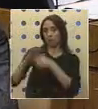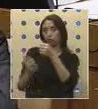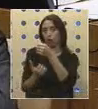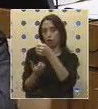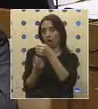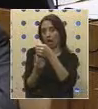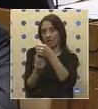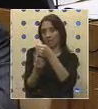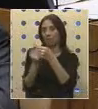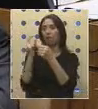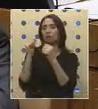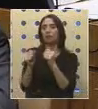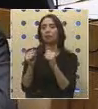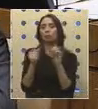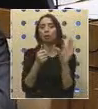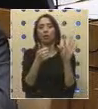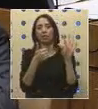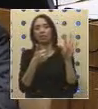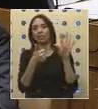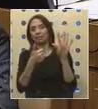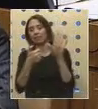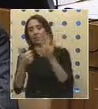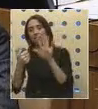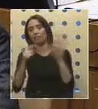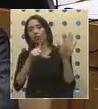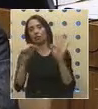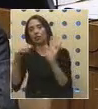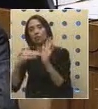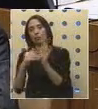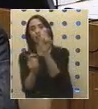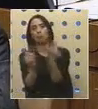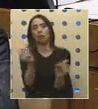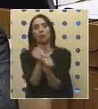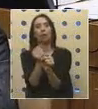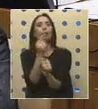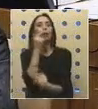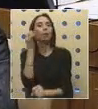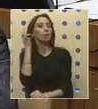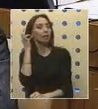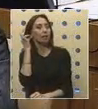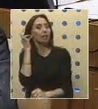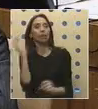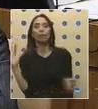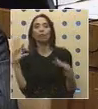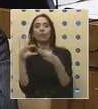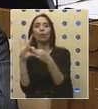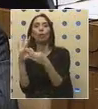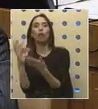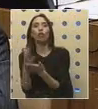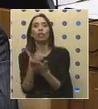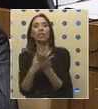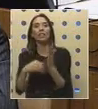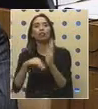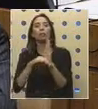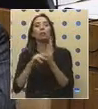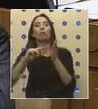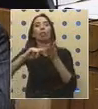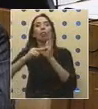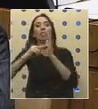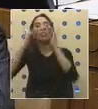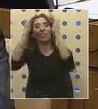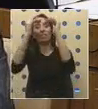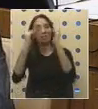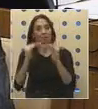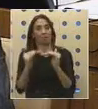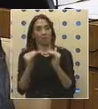descomponer la cifra de los 600, 700 mil trabajadores y trabajadoras que estaban afectos al ingreso mínimo. Y él señaló